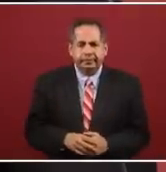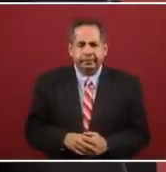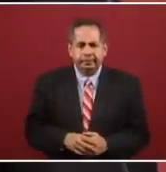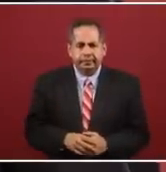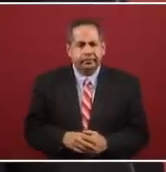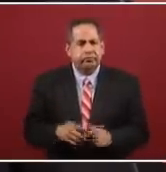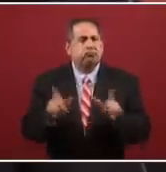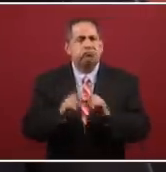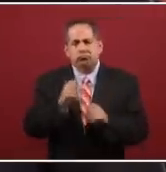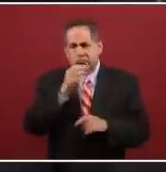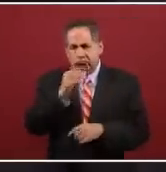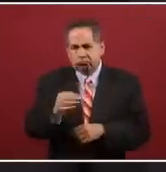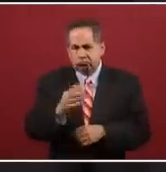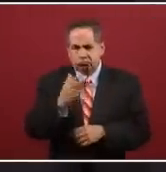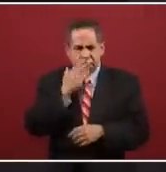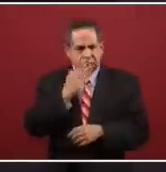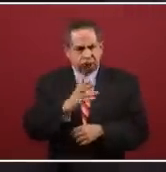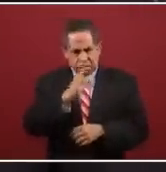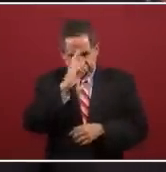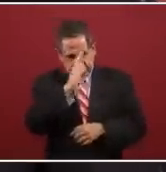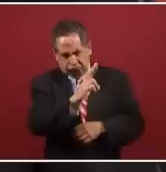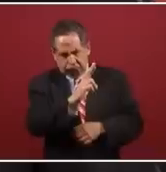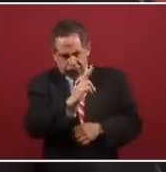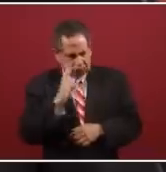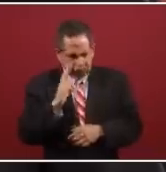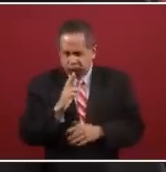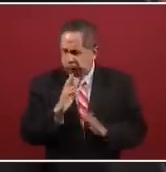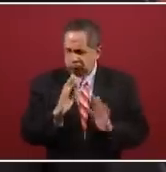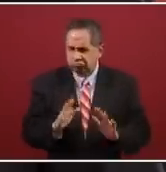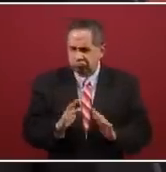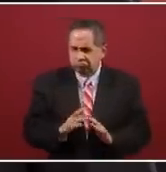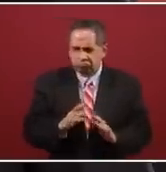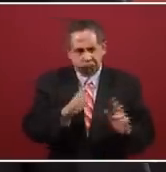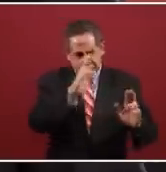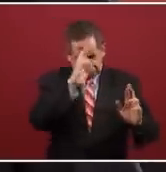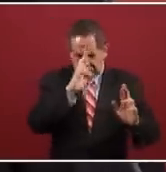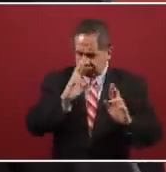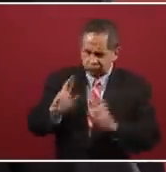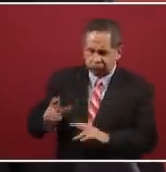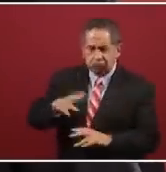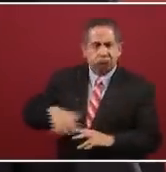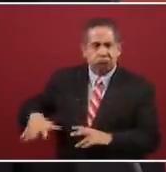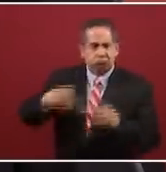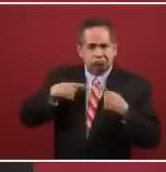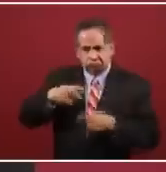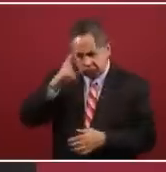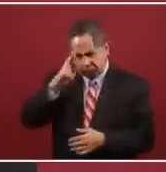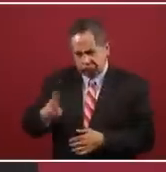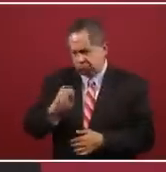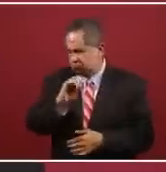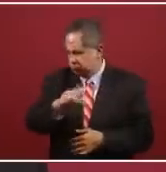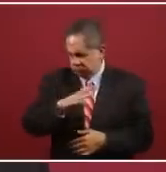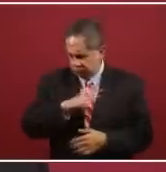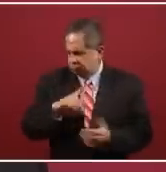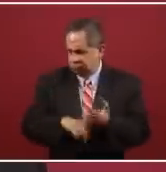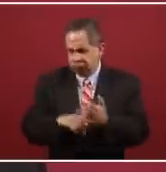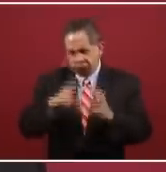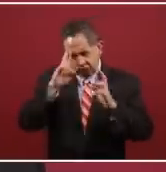solo puedo decir que hay un gran respeto hacia el pueblo de México, hacia nuestro país,